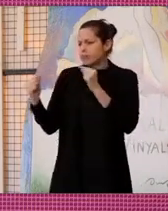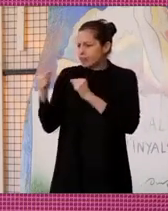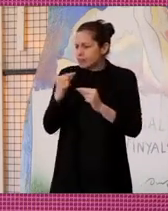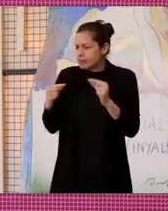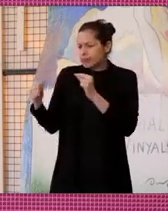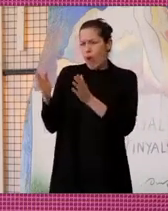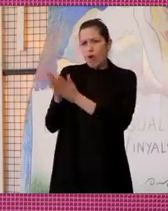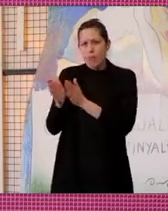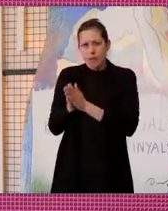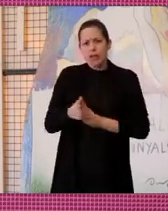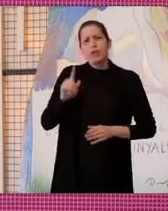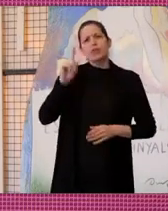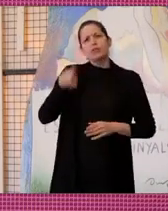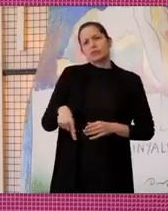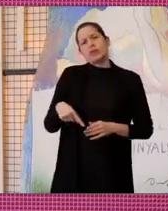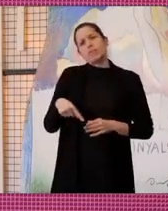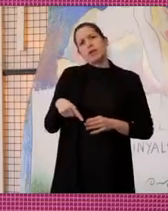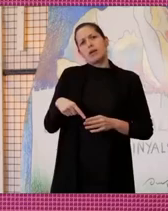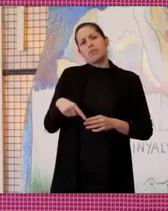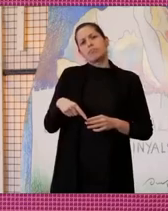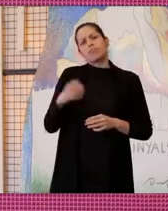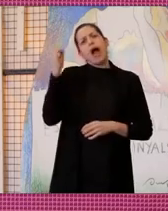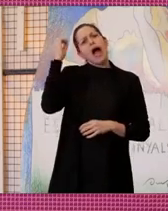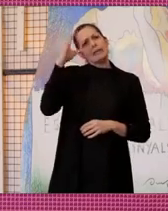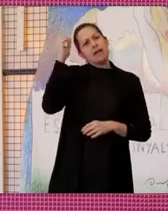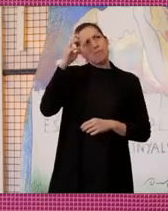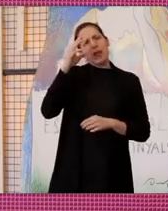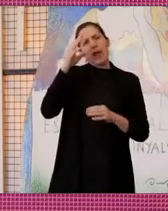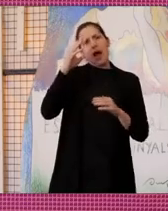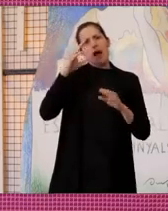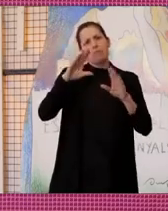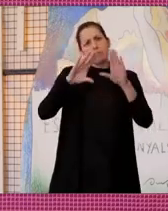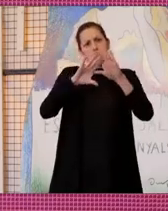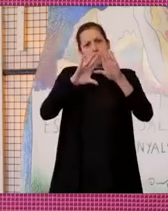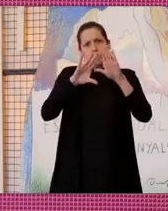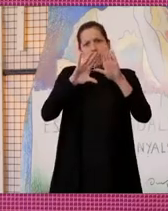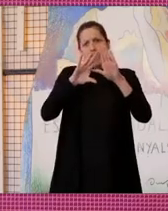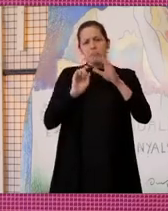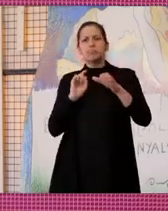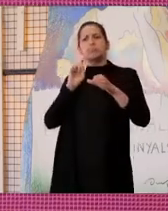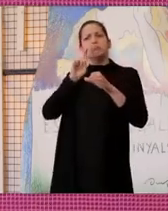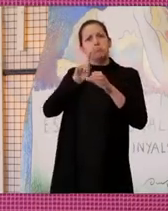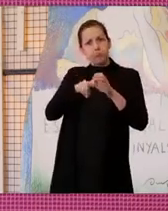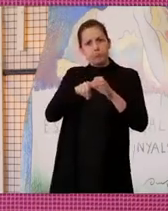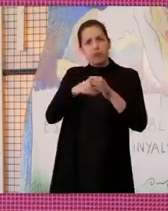en la en la asamblea de Madrid tú sigues aprendiendo de sociología Y eso no lo pasa